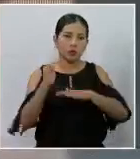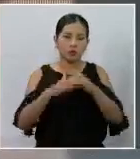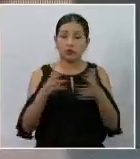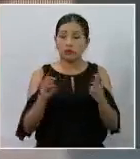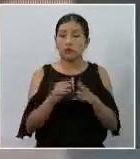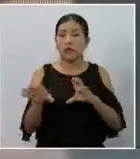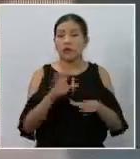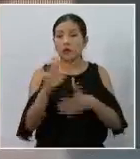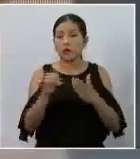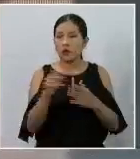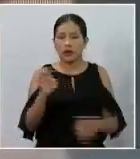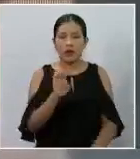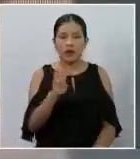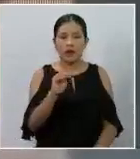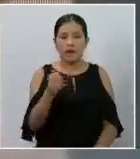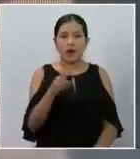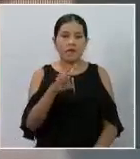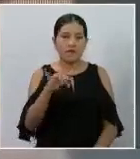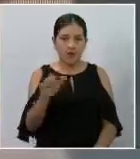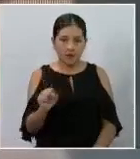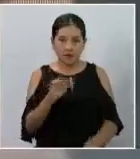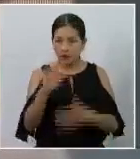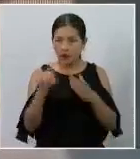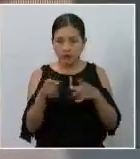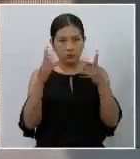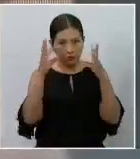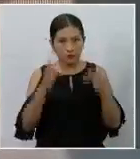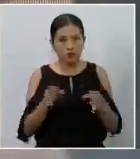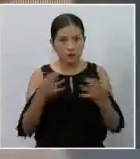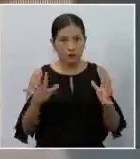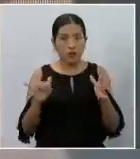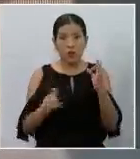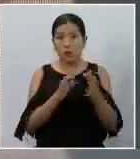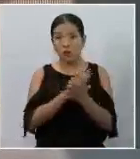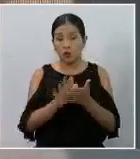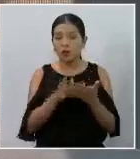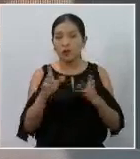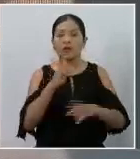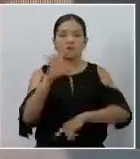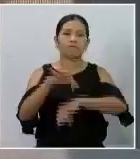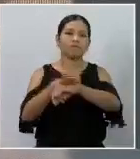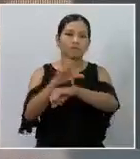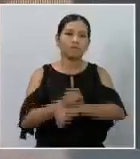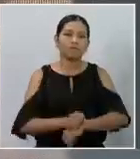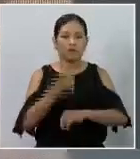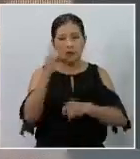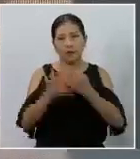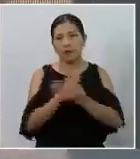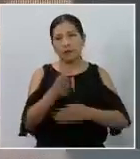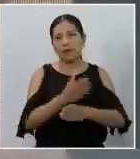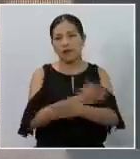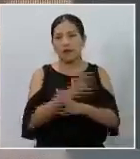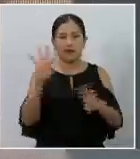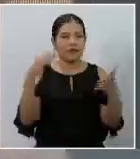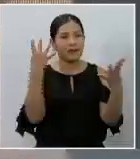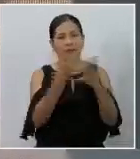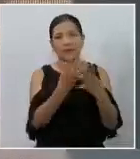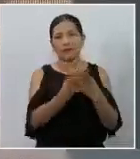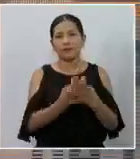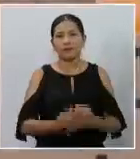2018 al exgerente de Emavías, quien hoy, de acuerdo a lo que determinó la justicia, estaría cumpliendo detención preventiva en la cárcel de Patacamaya.